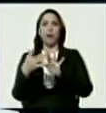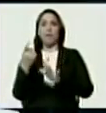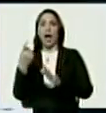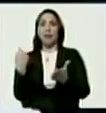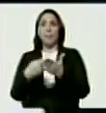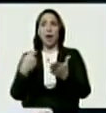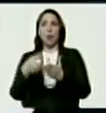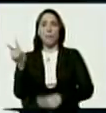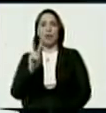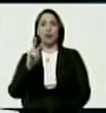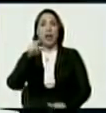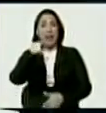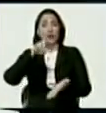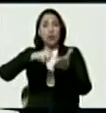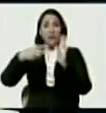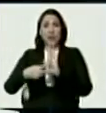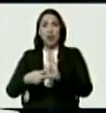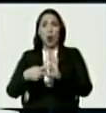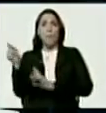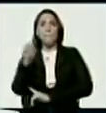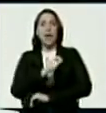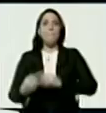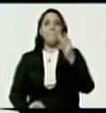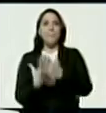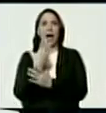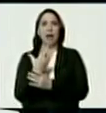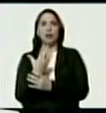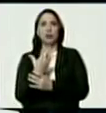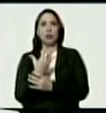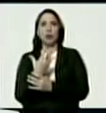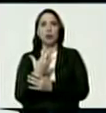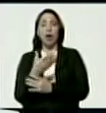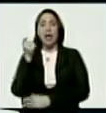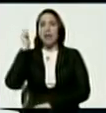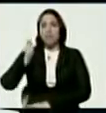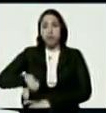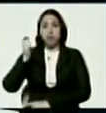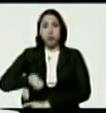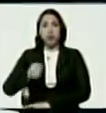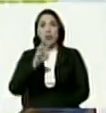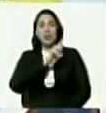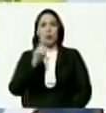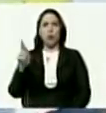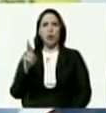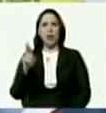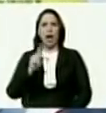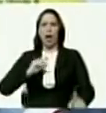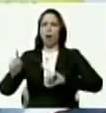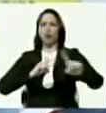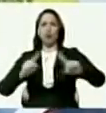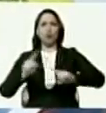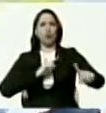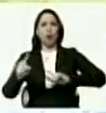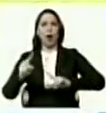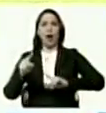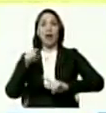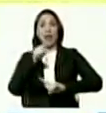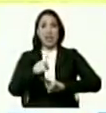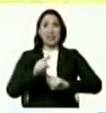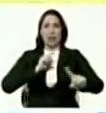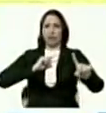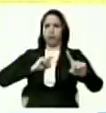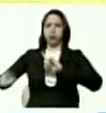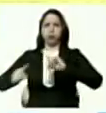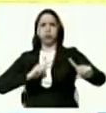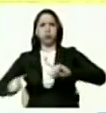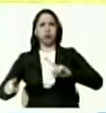Venezuela. Eso significó que en el mes de mayo los tribunales de la República actuaran, y de esa actuación